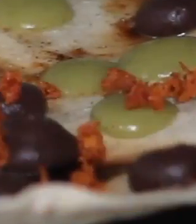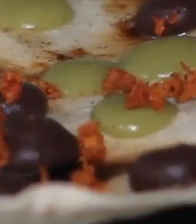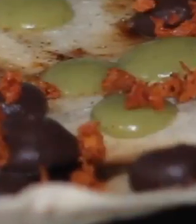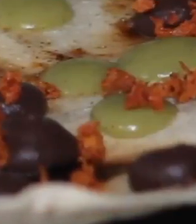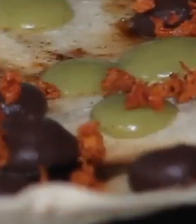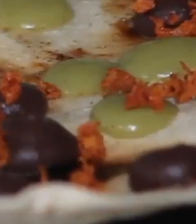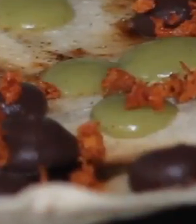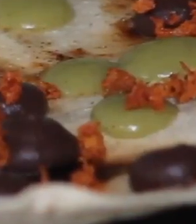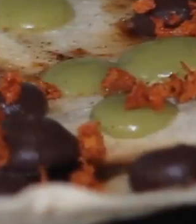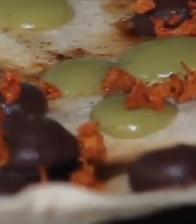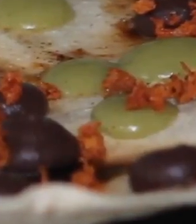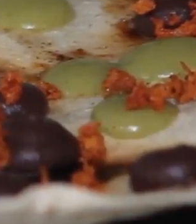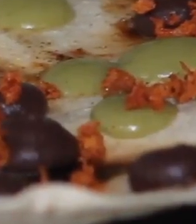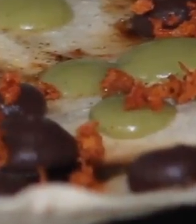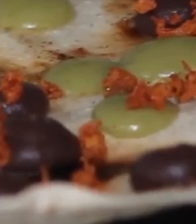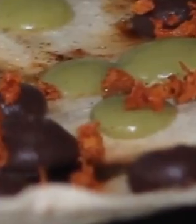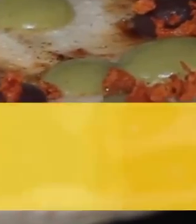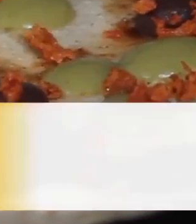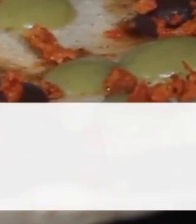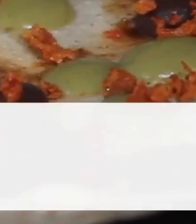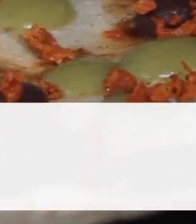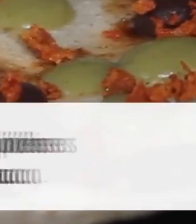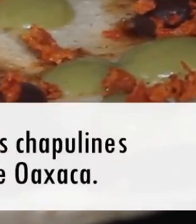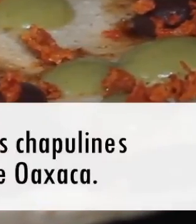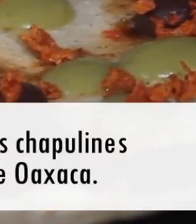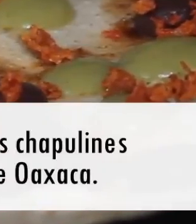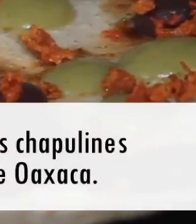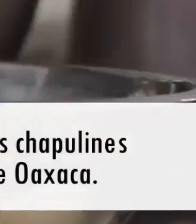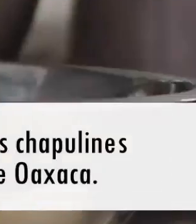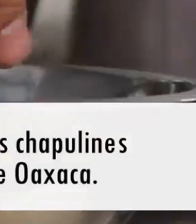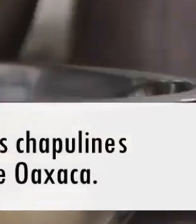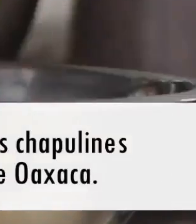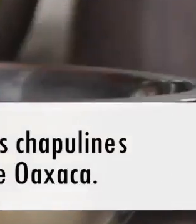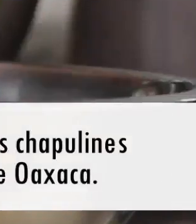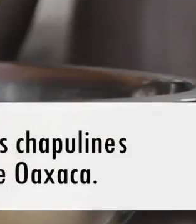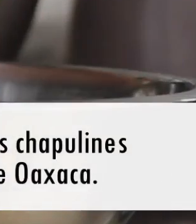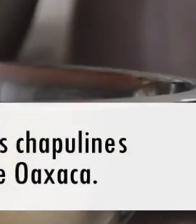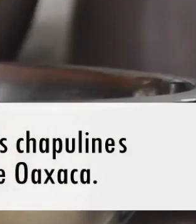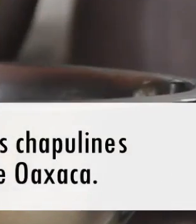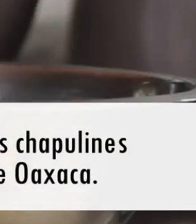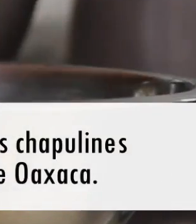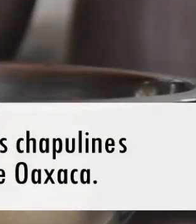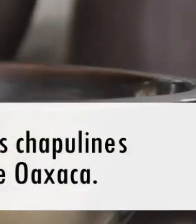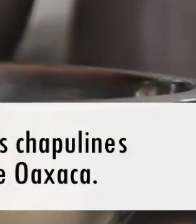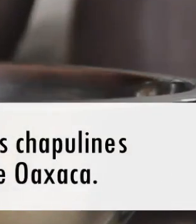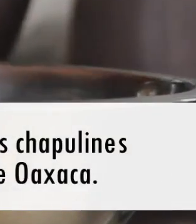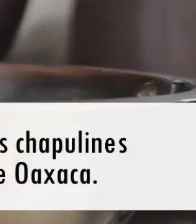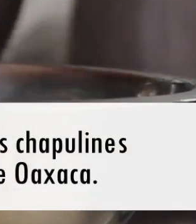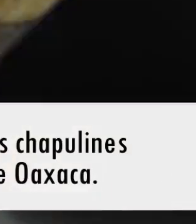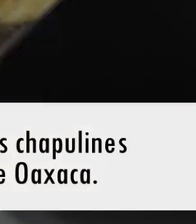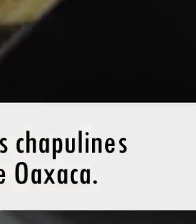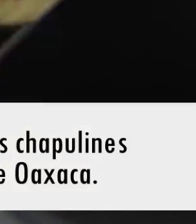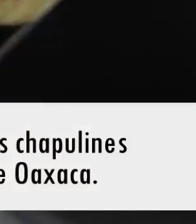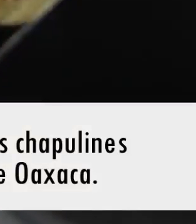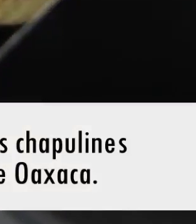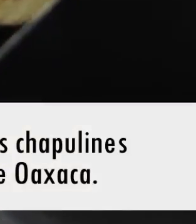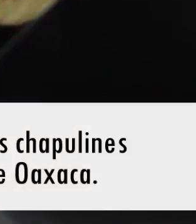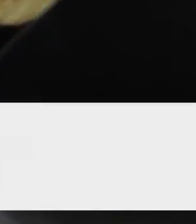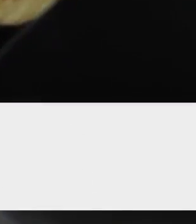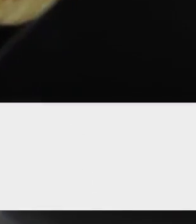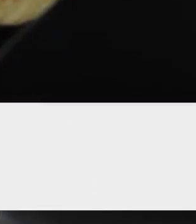como repollo, tasajo, cecina de puerco, chorizo de puerco, carne seca, quesillo y salsa picante de